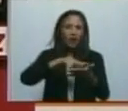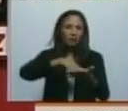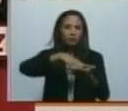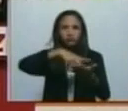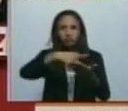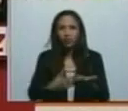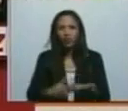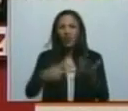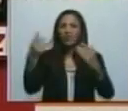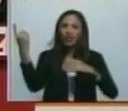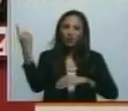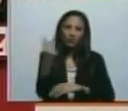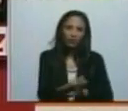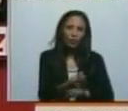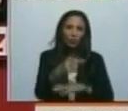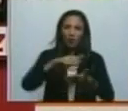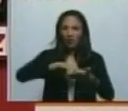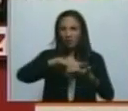régimen.